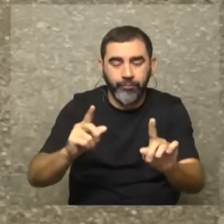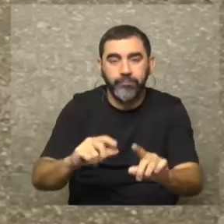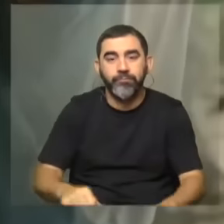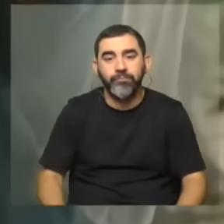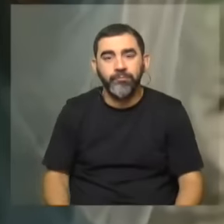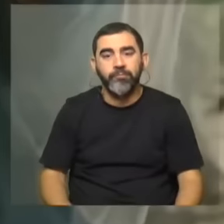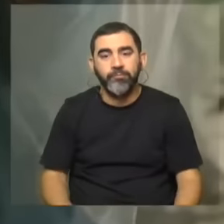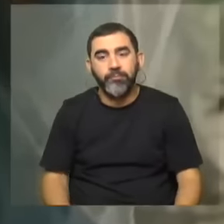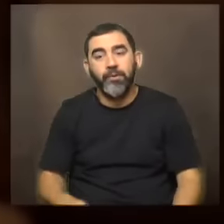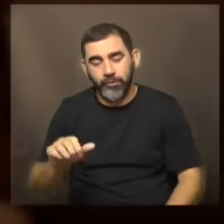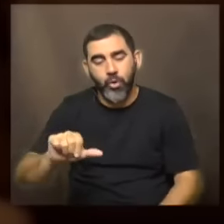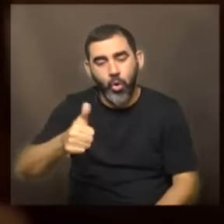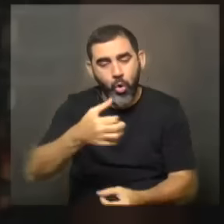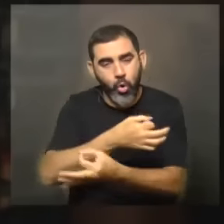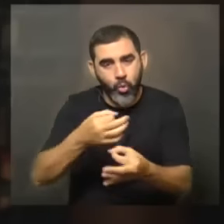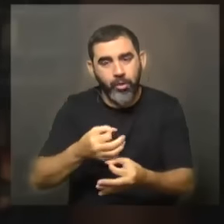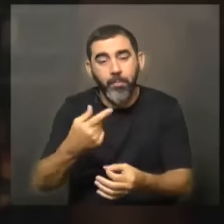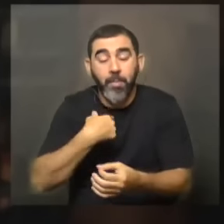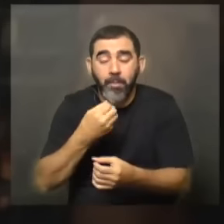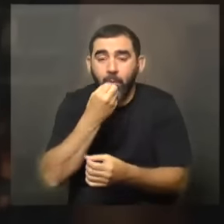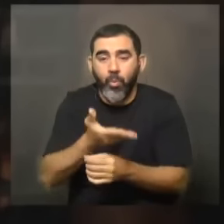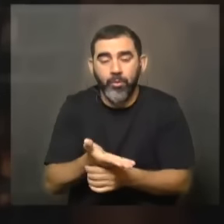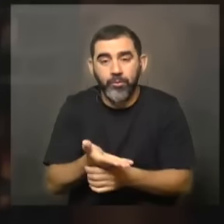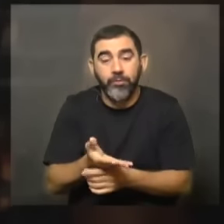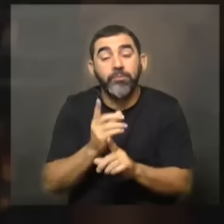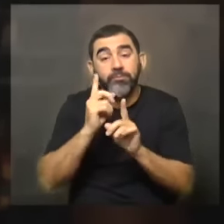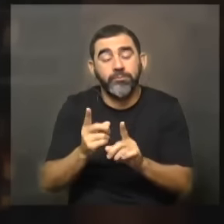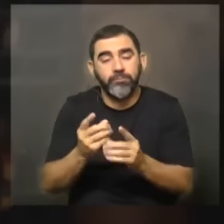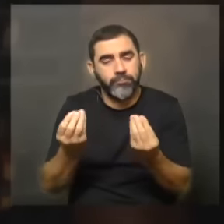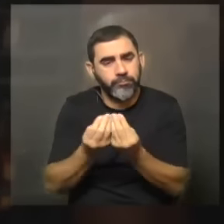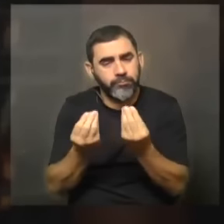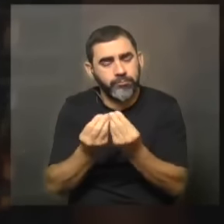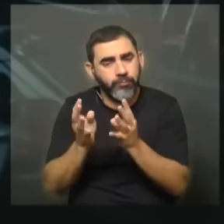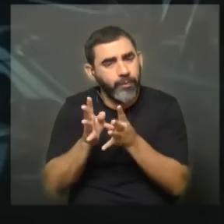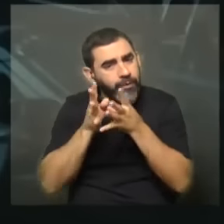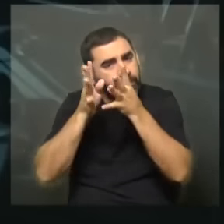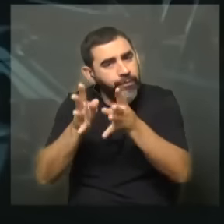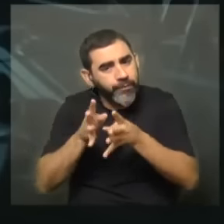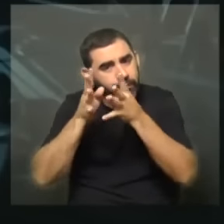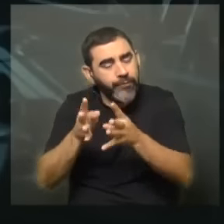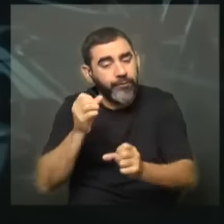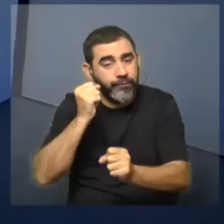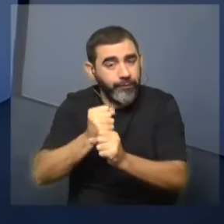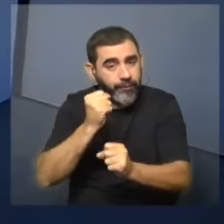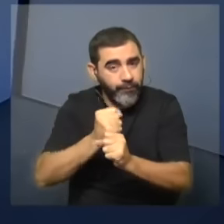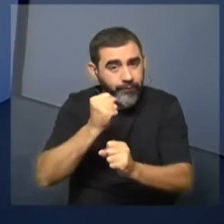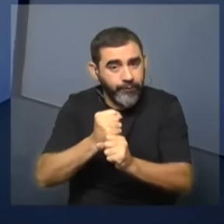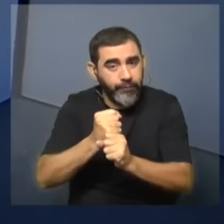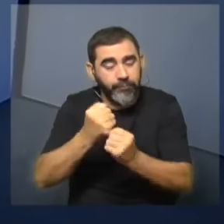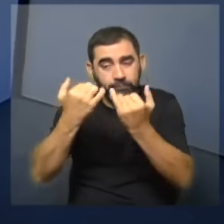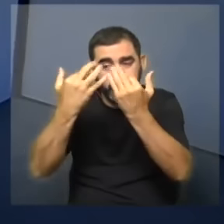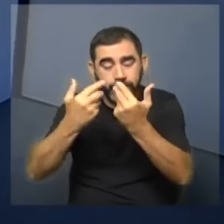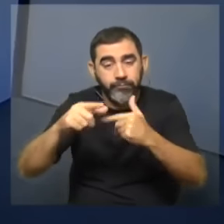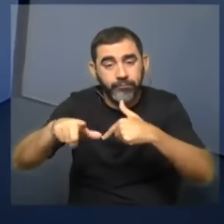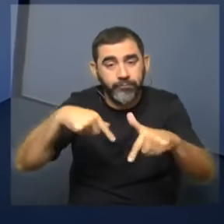eso está logrado y para mí ya Eso es excelente y eso trae aparejado una cantidad de desafíos concretos de trabajo y y de articulación